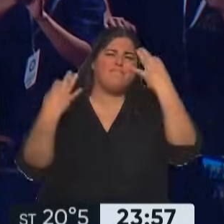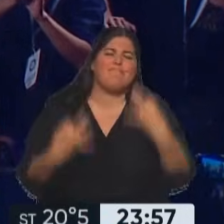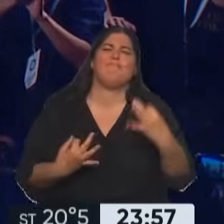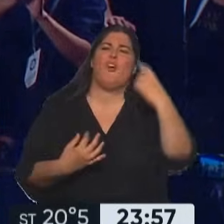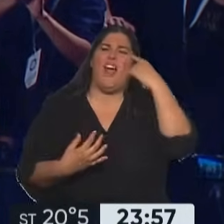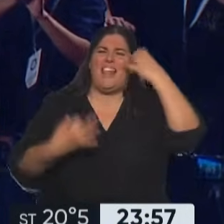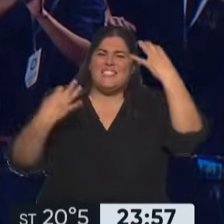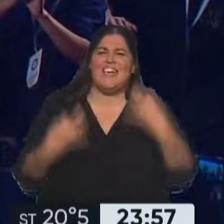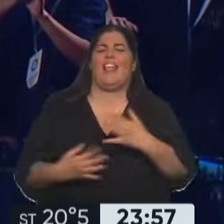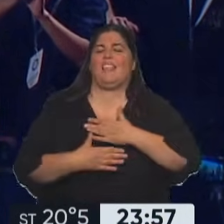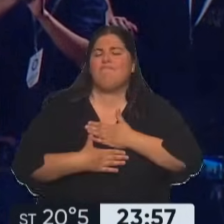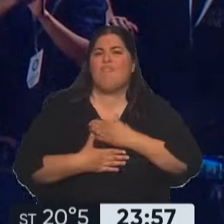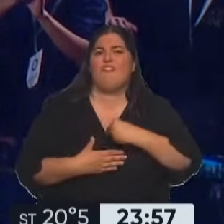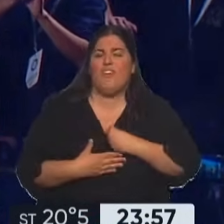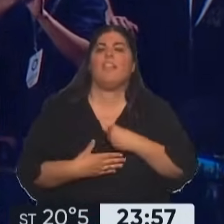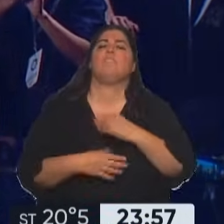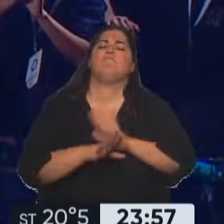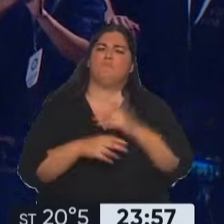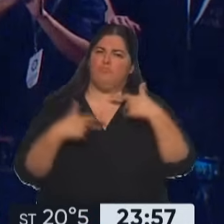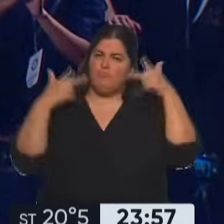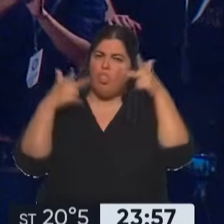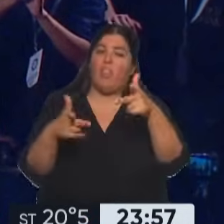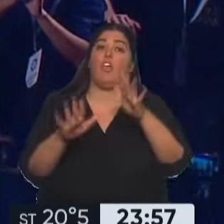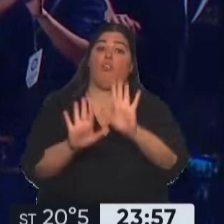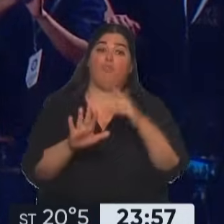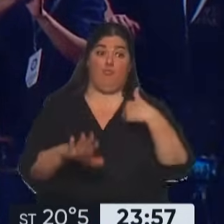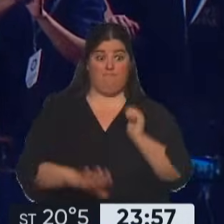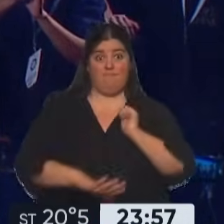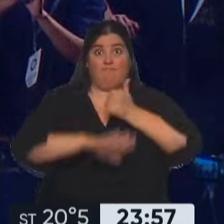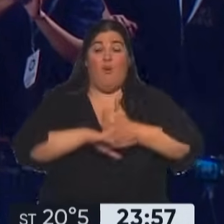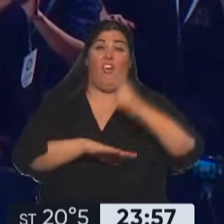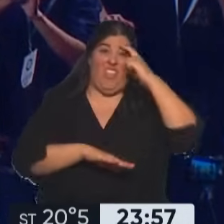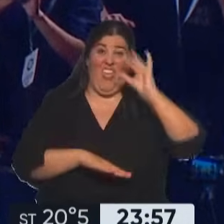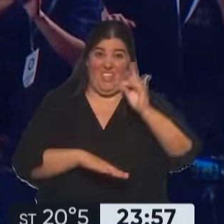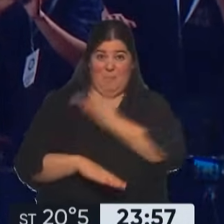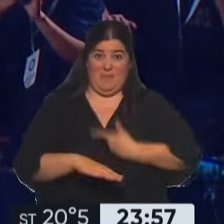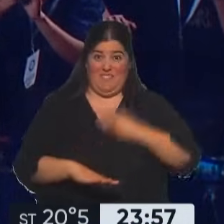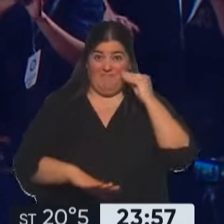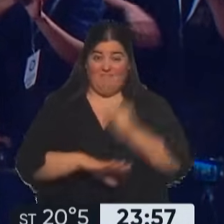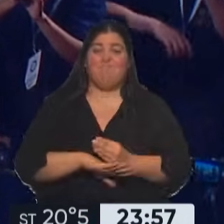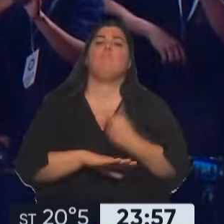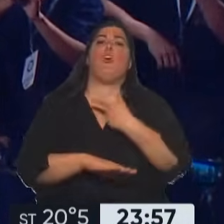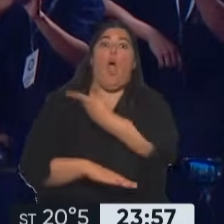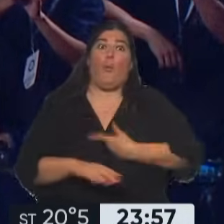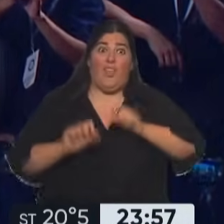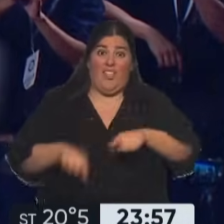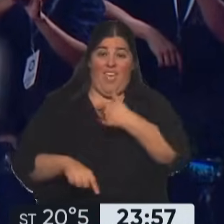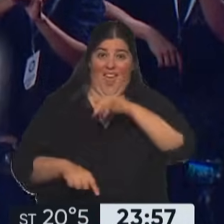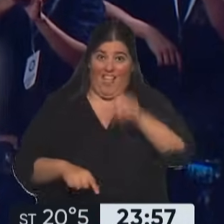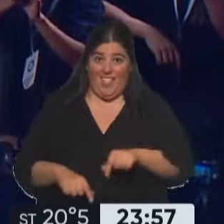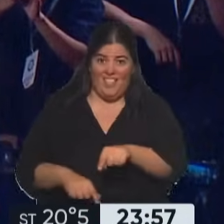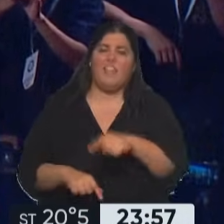le decimos que desde el 10 de diciembre, gobernando la Argentina, vamos